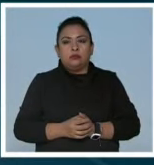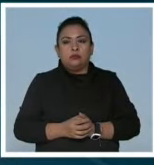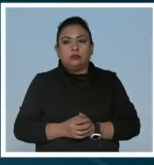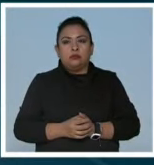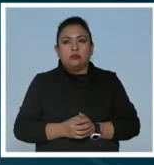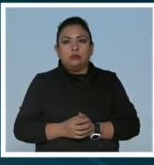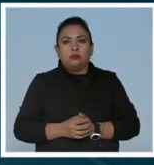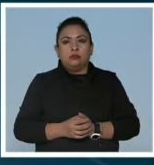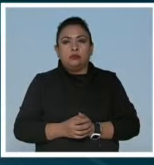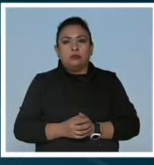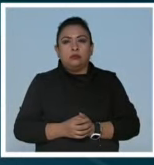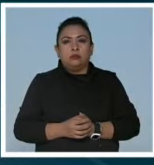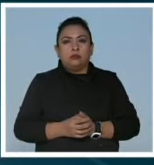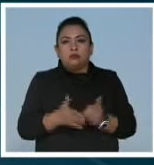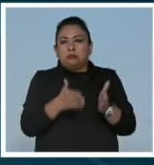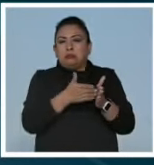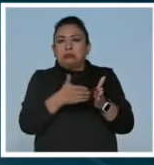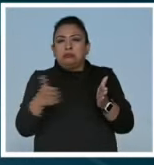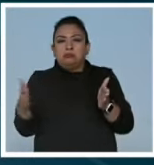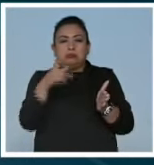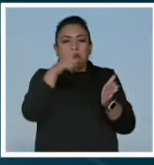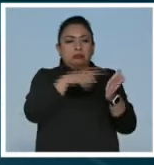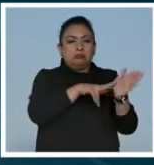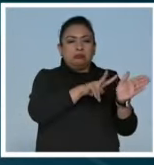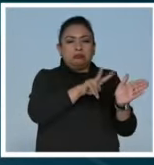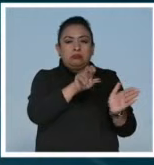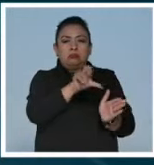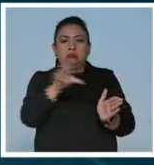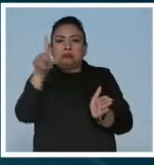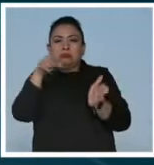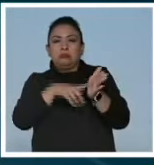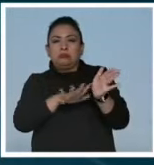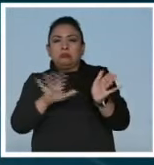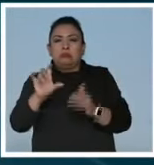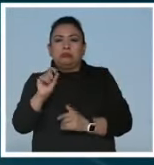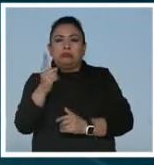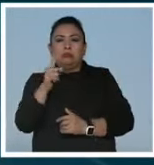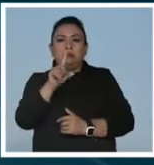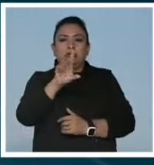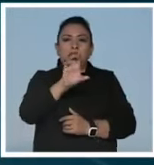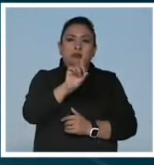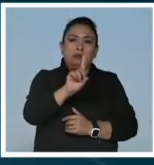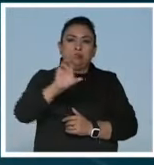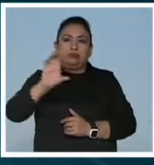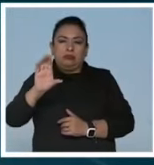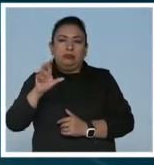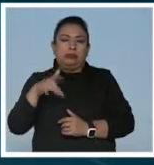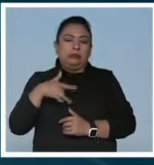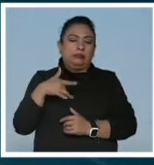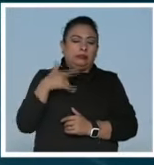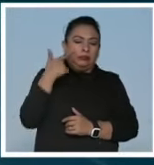abarca un periodo básicamente del año 1200 al 1521 después de Cristo. Se puede inferir